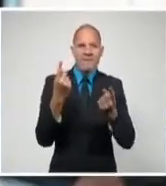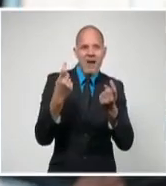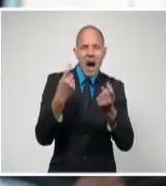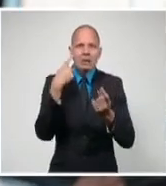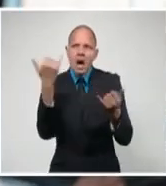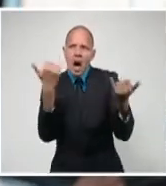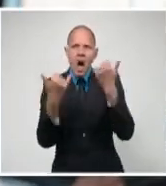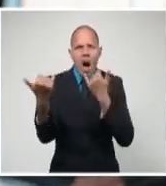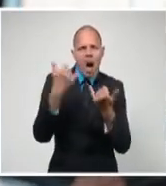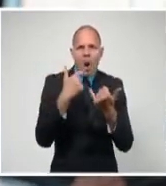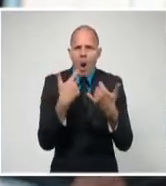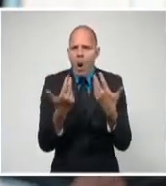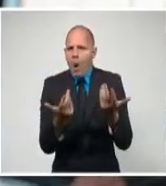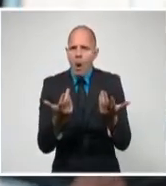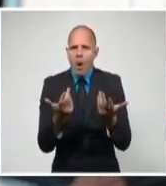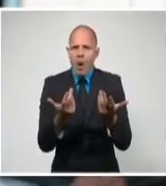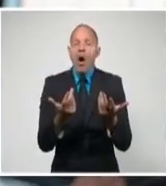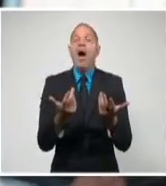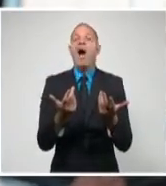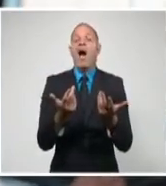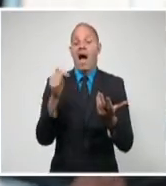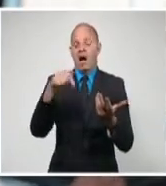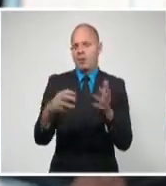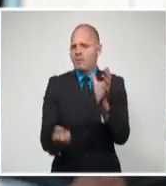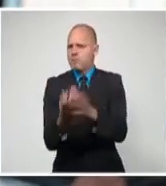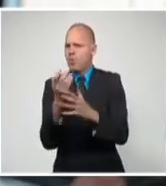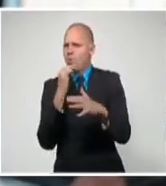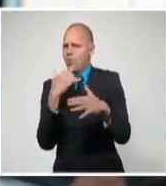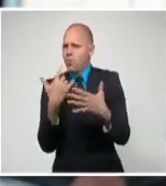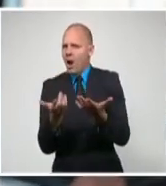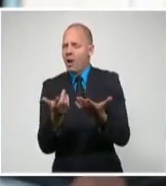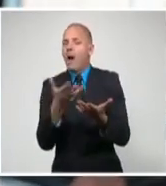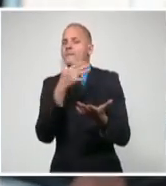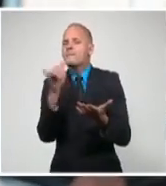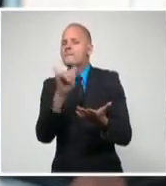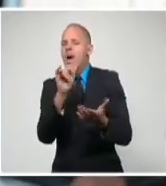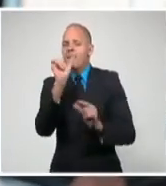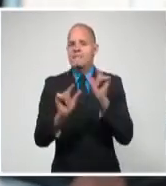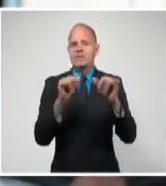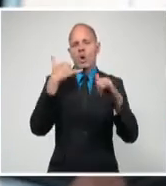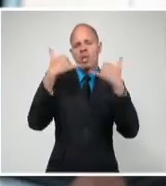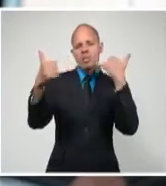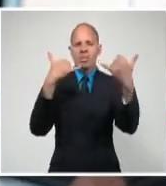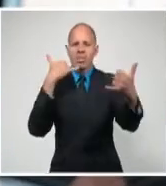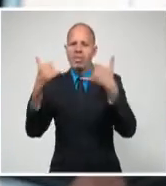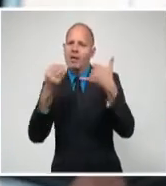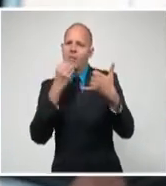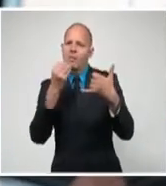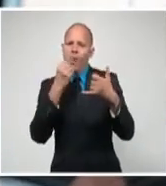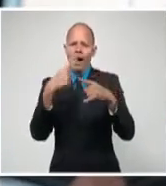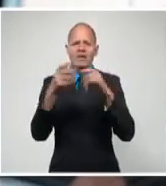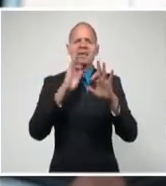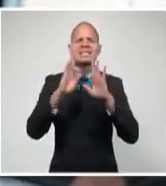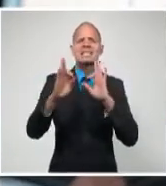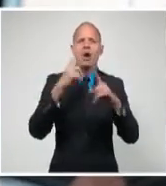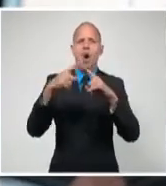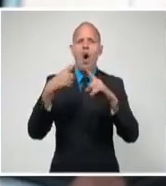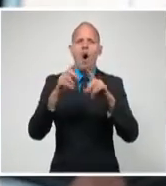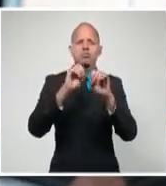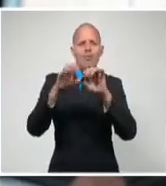de red de consulta entre científicos, periodistas, personal de la salud y usuarios de Internet. La idea es colaborar en